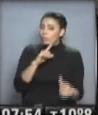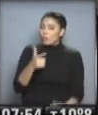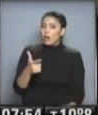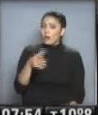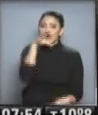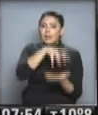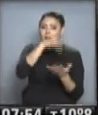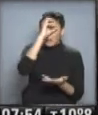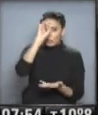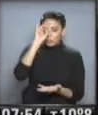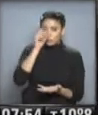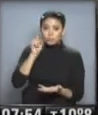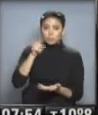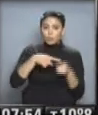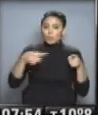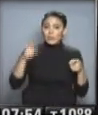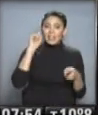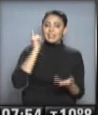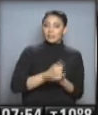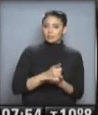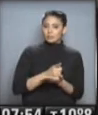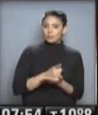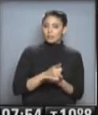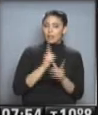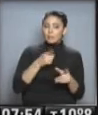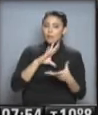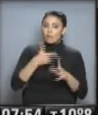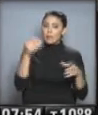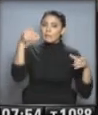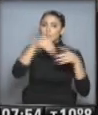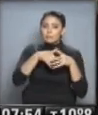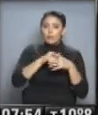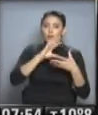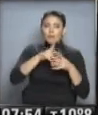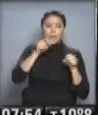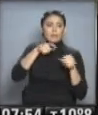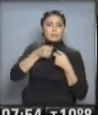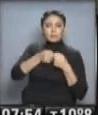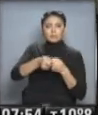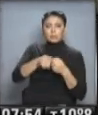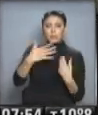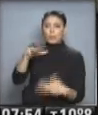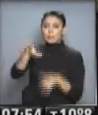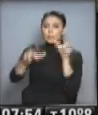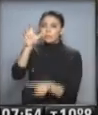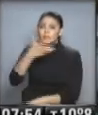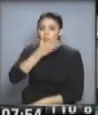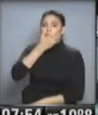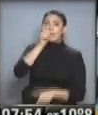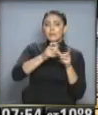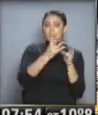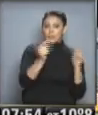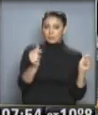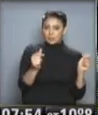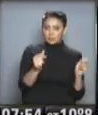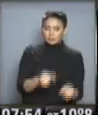Embajada Uruguaya durante la dictadura participó activamente en el esquema de represión que permitió el secuestro y desaparición de muchos